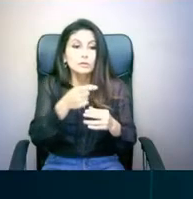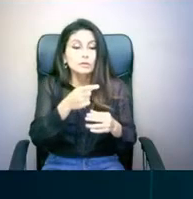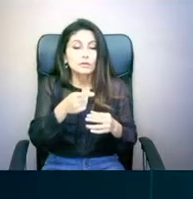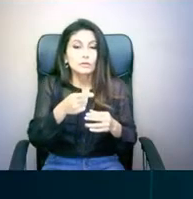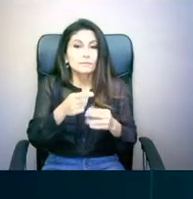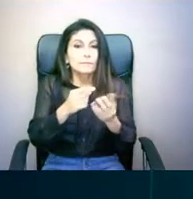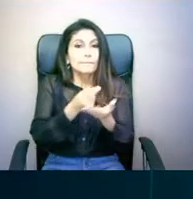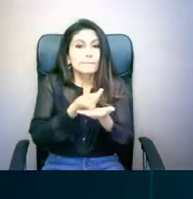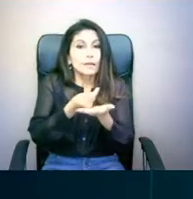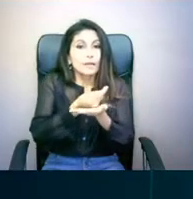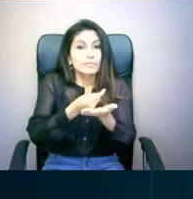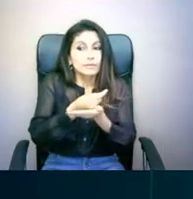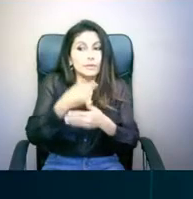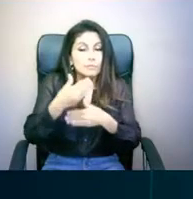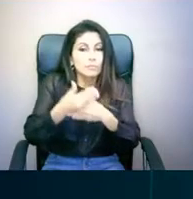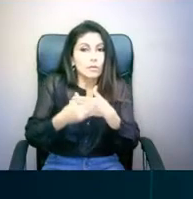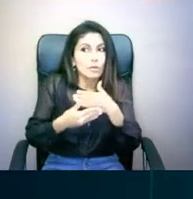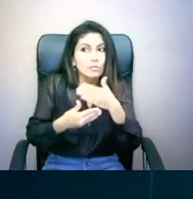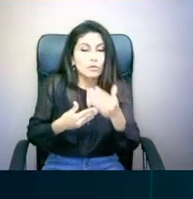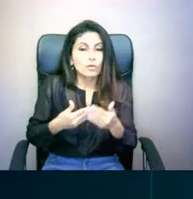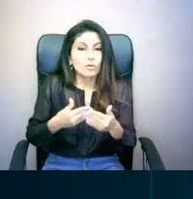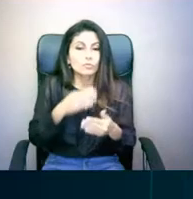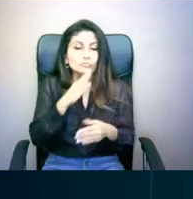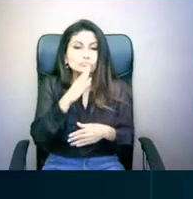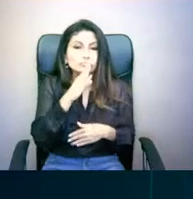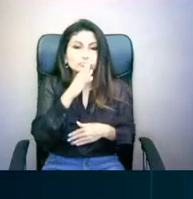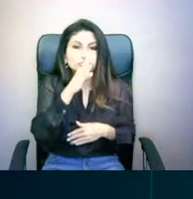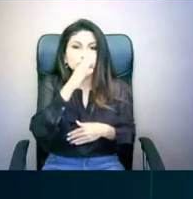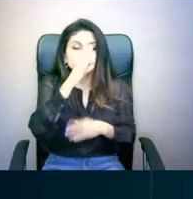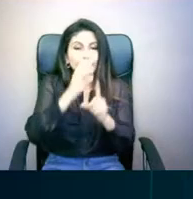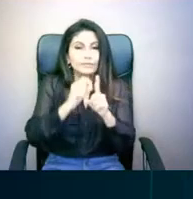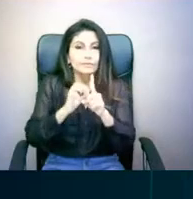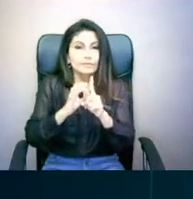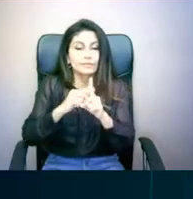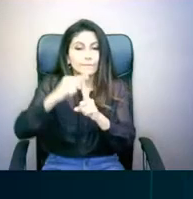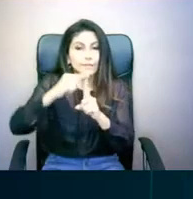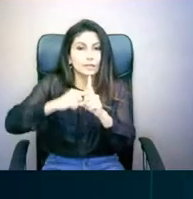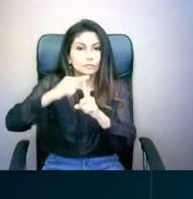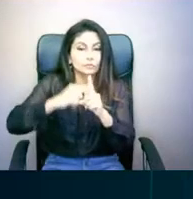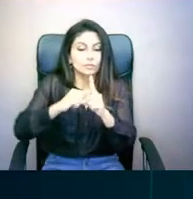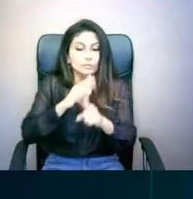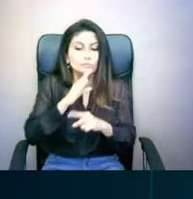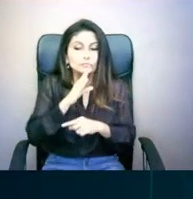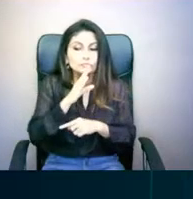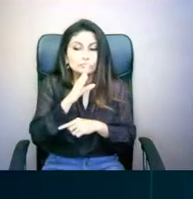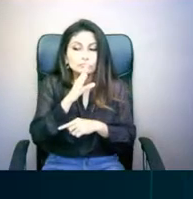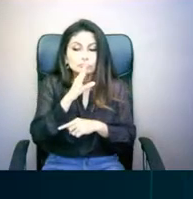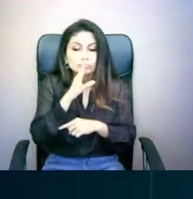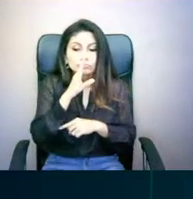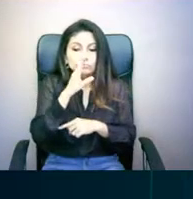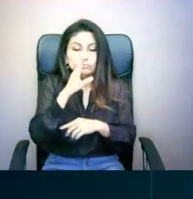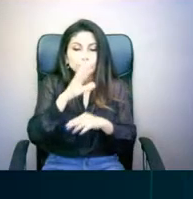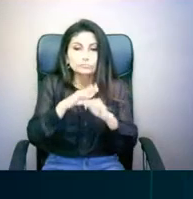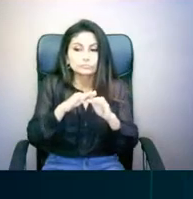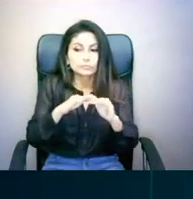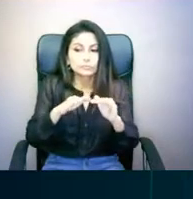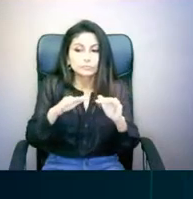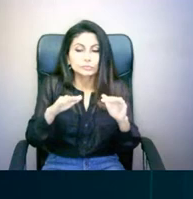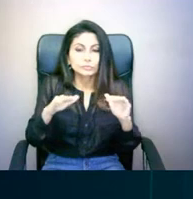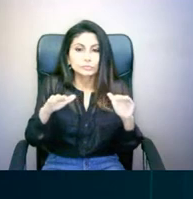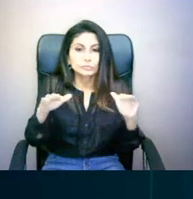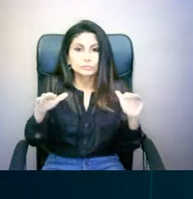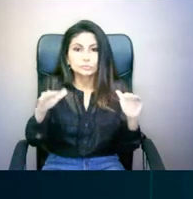pronto ir aumentando de forma paulatina, nos podría generar una aclimatación y